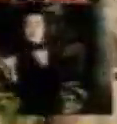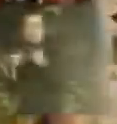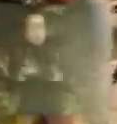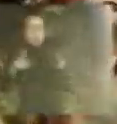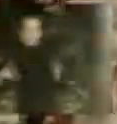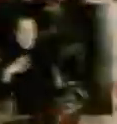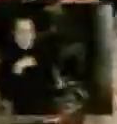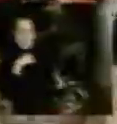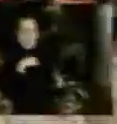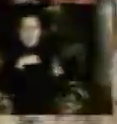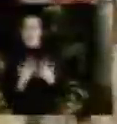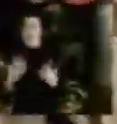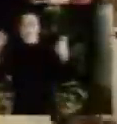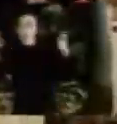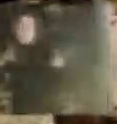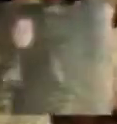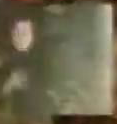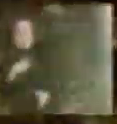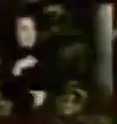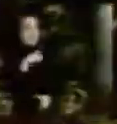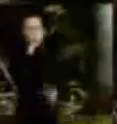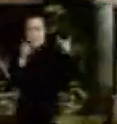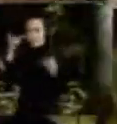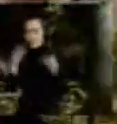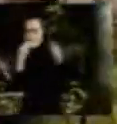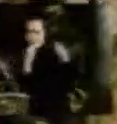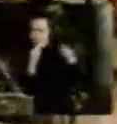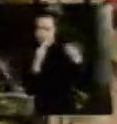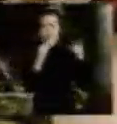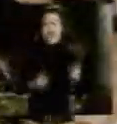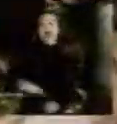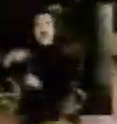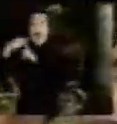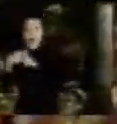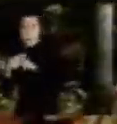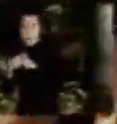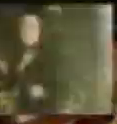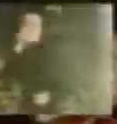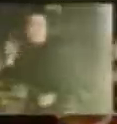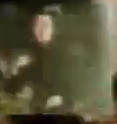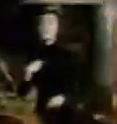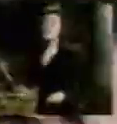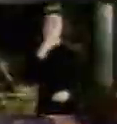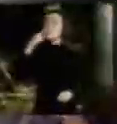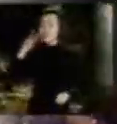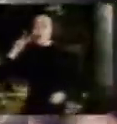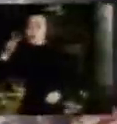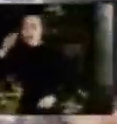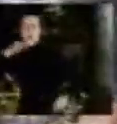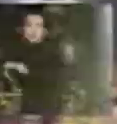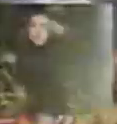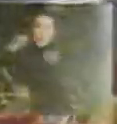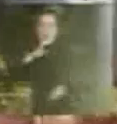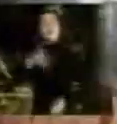Sentar en nuestra grada y personas que yo vi hasta llorar llenas de rabia.